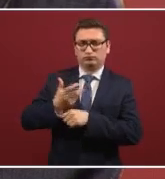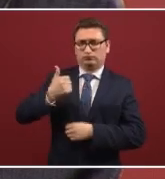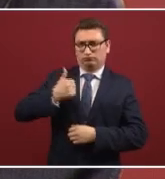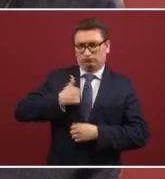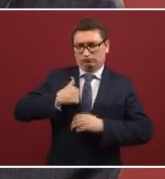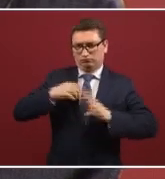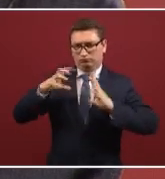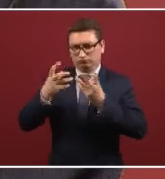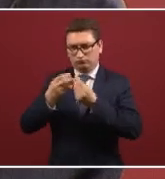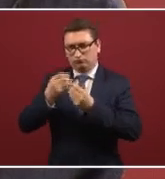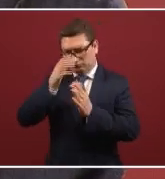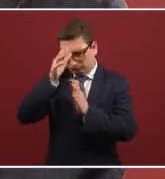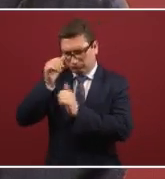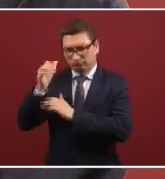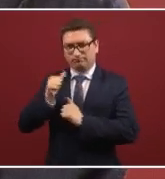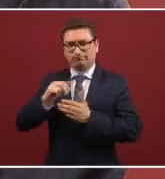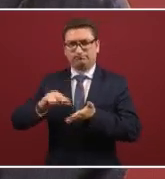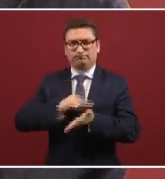Canadá.